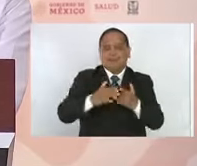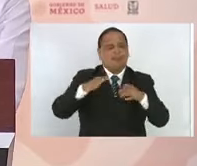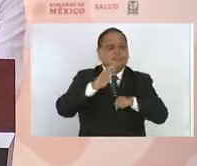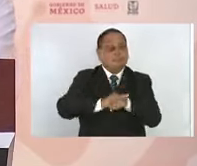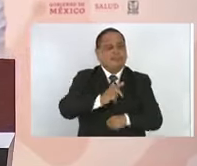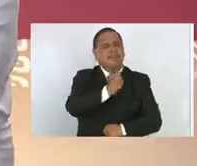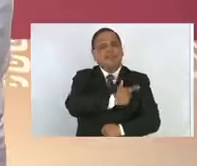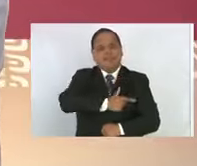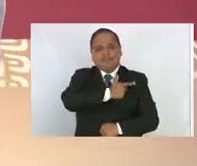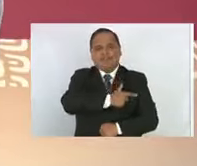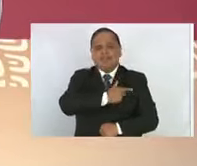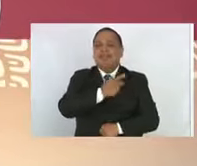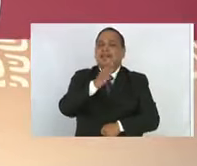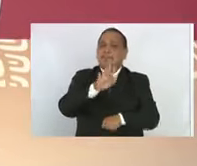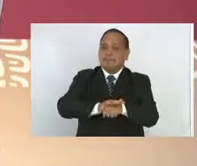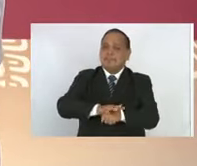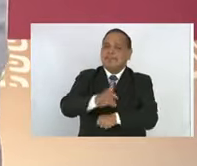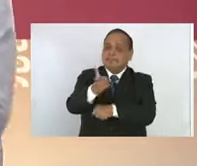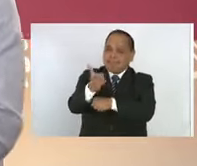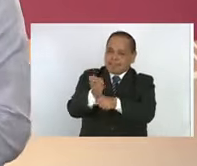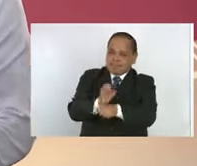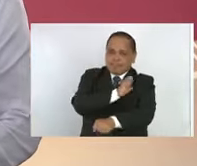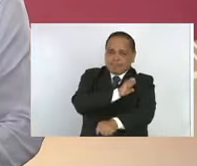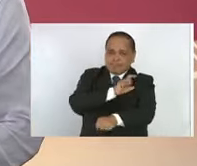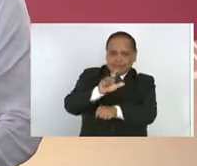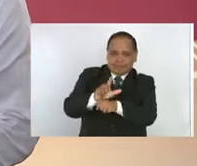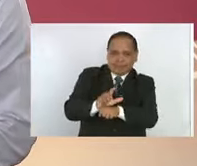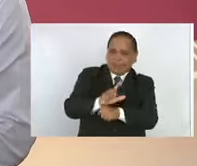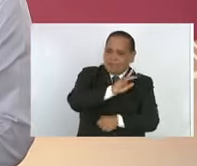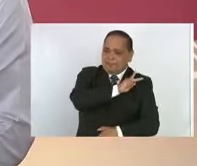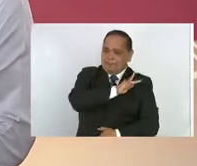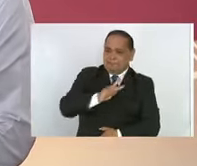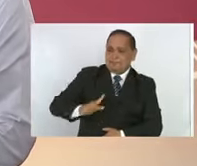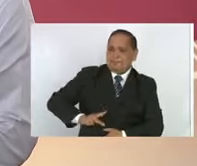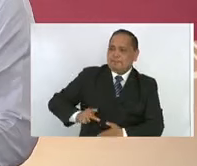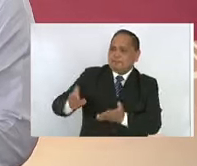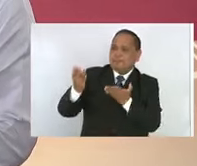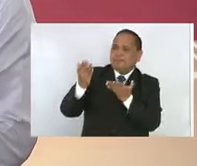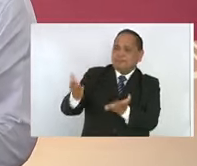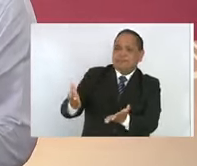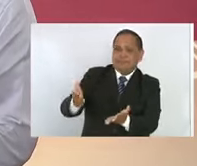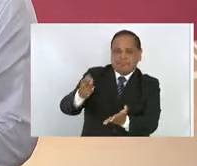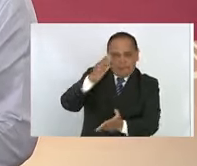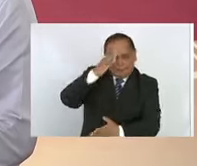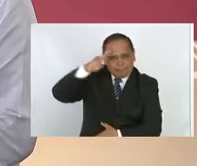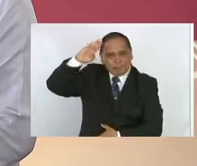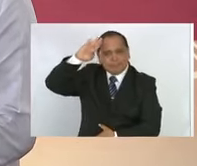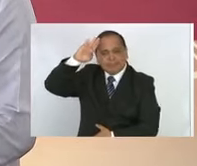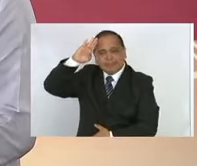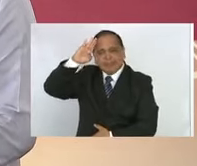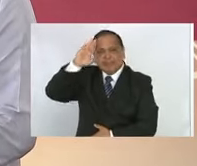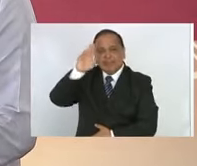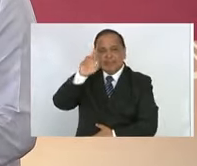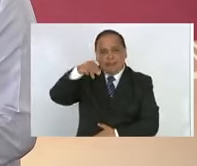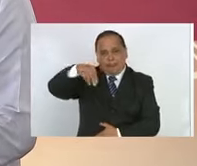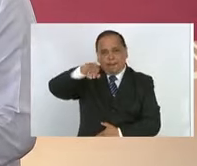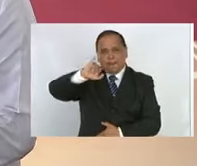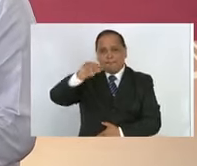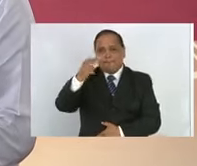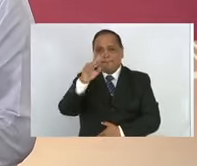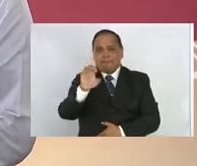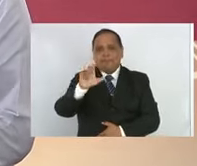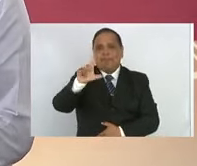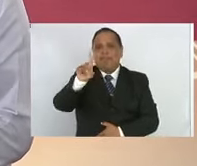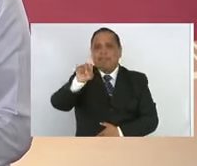teniendo como invitado especial al presidente Miguel Díaz-Canel y